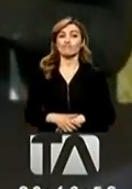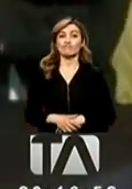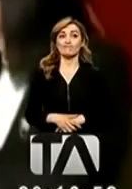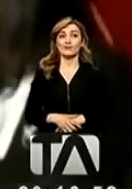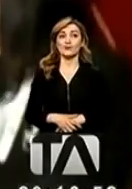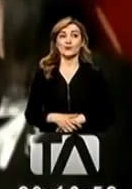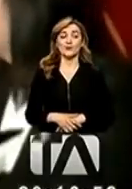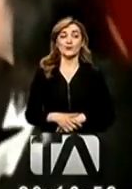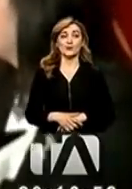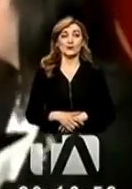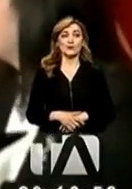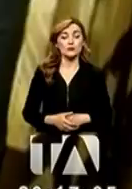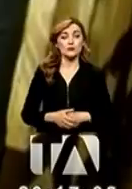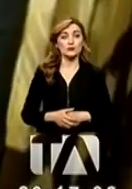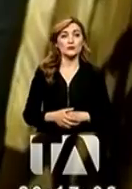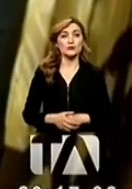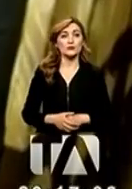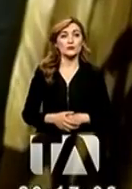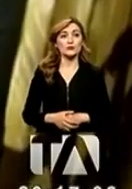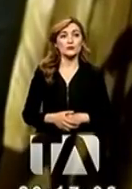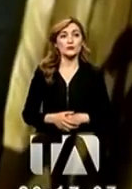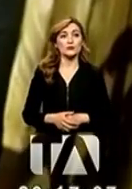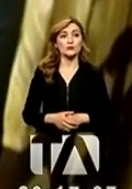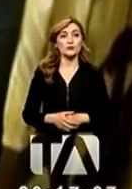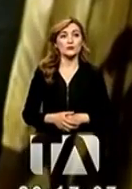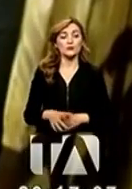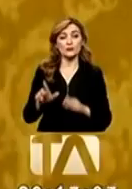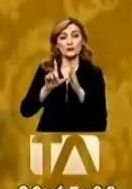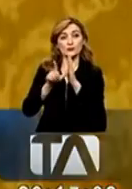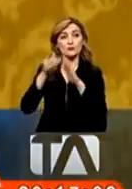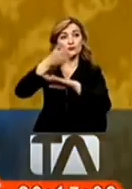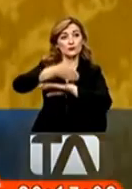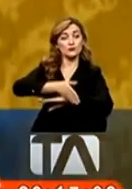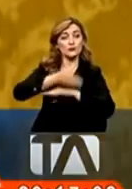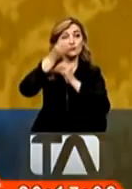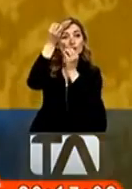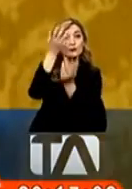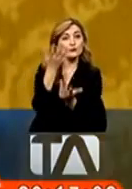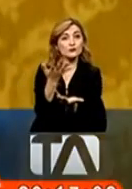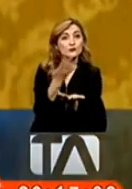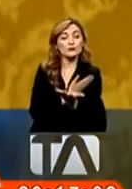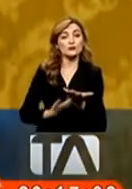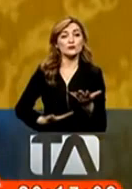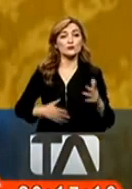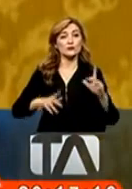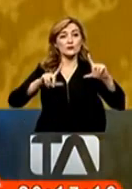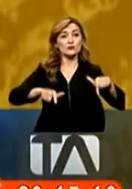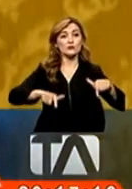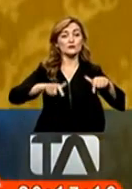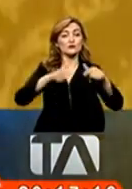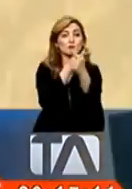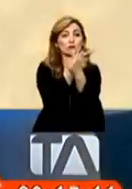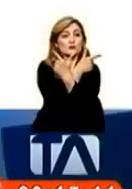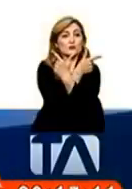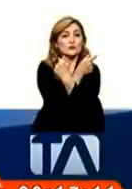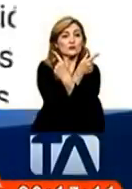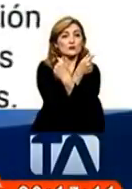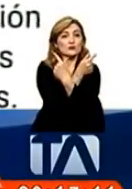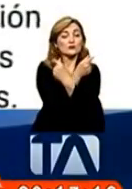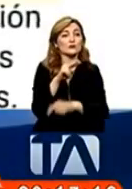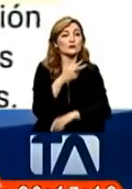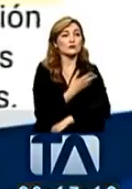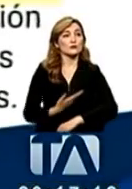Vicuña. Dayana Monroy, 24 horas. Minutos después del anuncio del presidente Moreno mediante su cuenta de Twitter, la